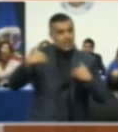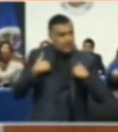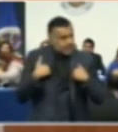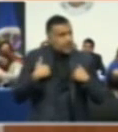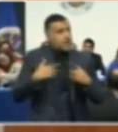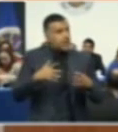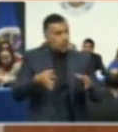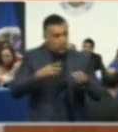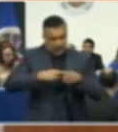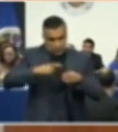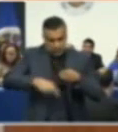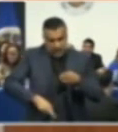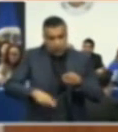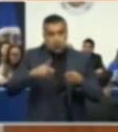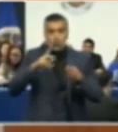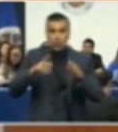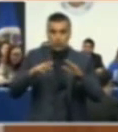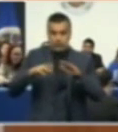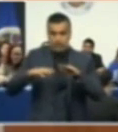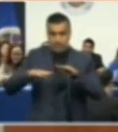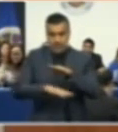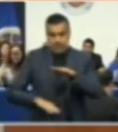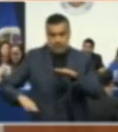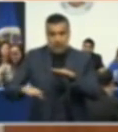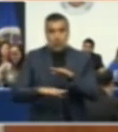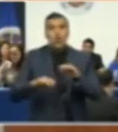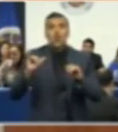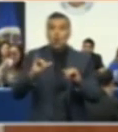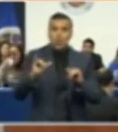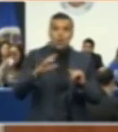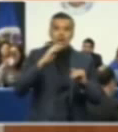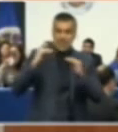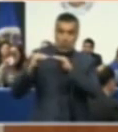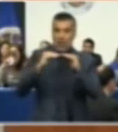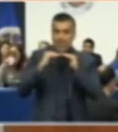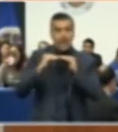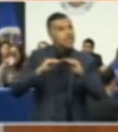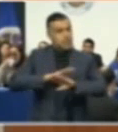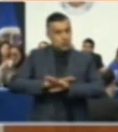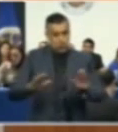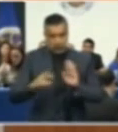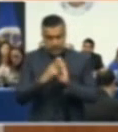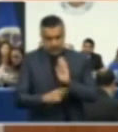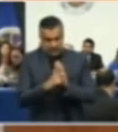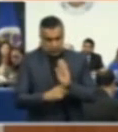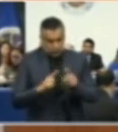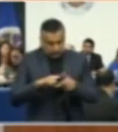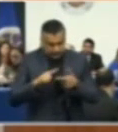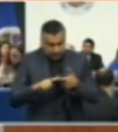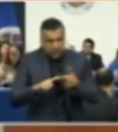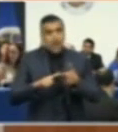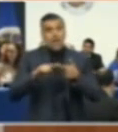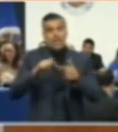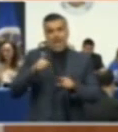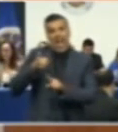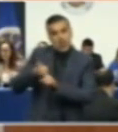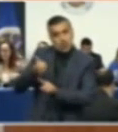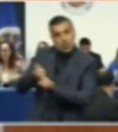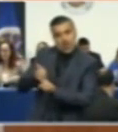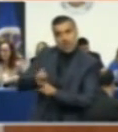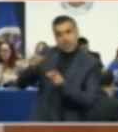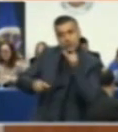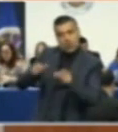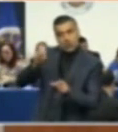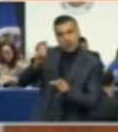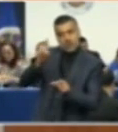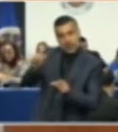la afirmación de principios básicos, como es el principio de igualdad y no discriminación, el principio de autonomía de las personas